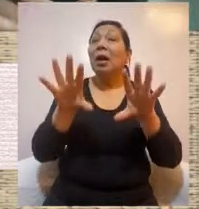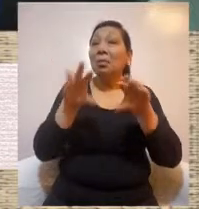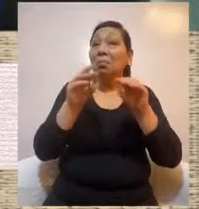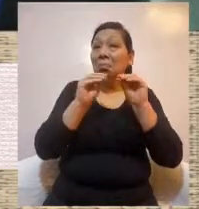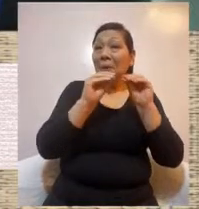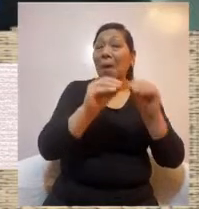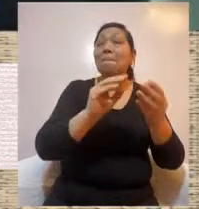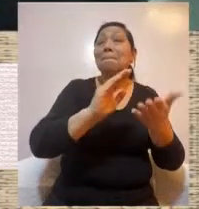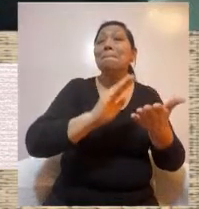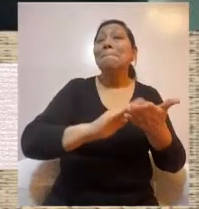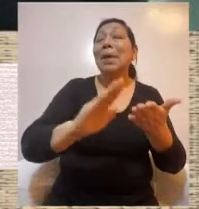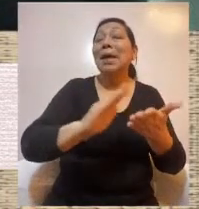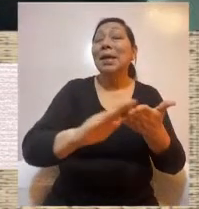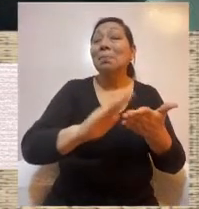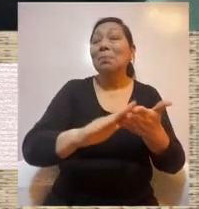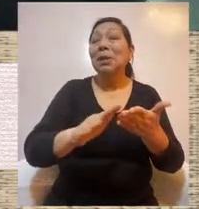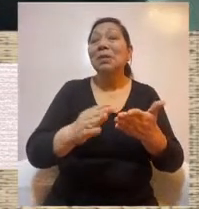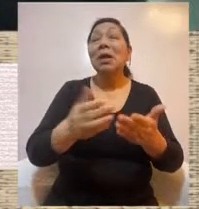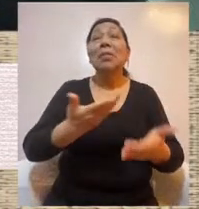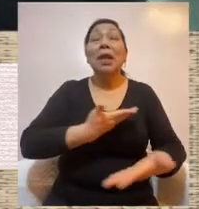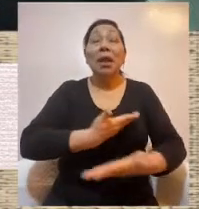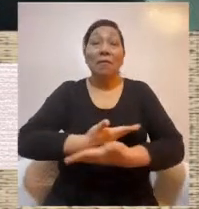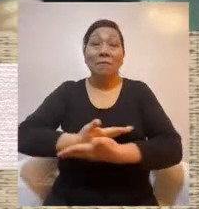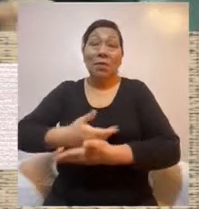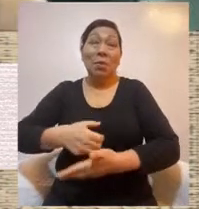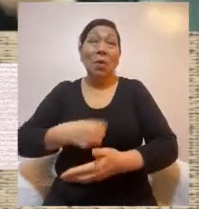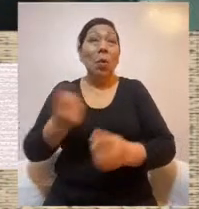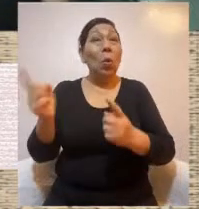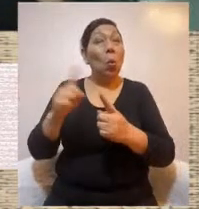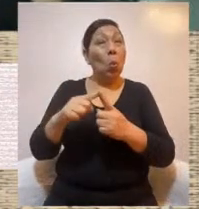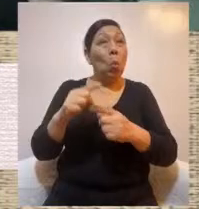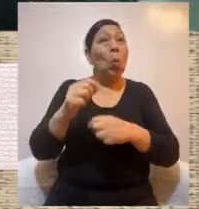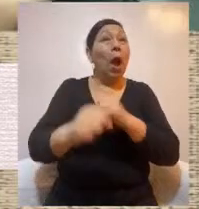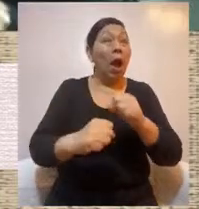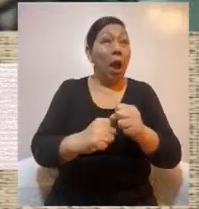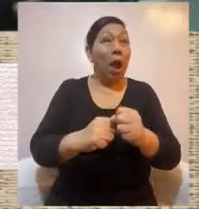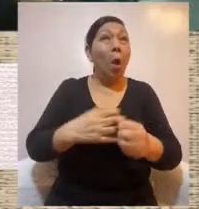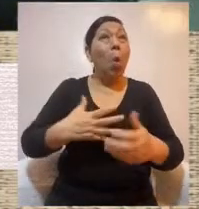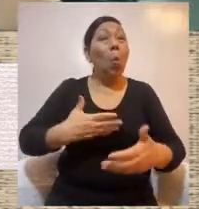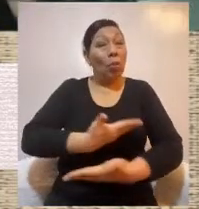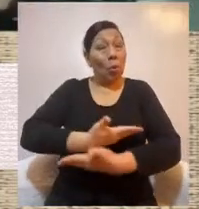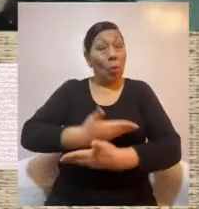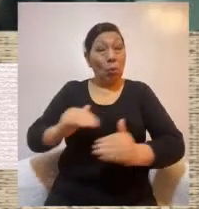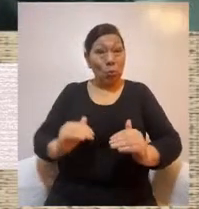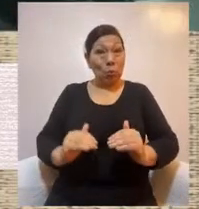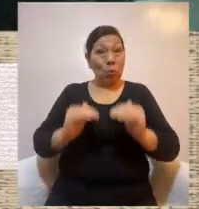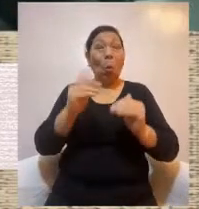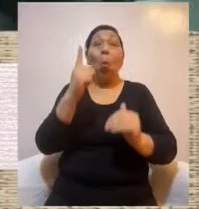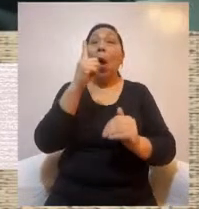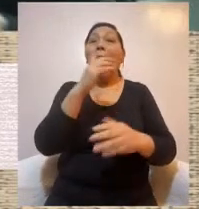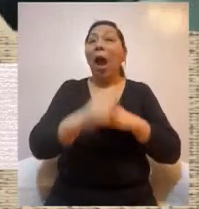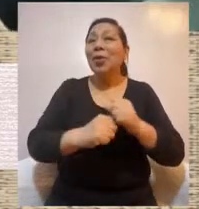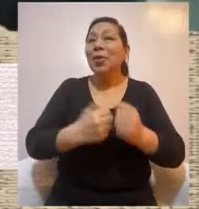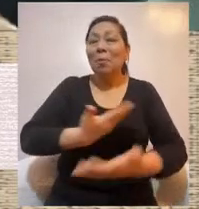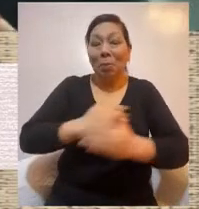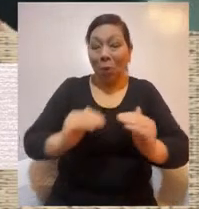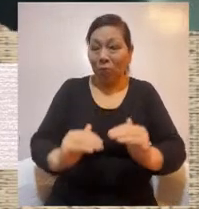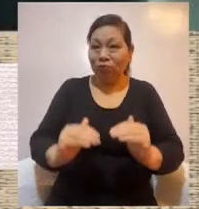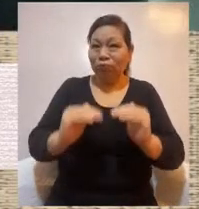se otorga el permiso de lactancia materna hacia 1 año de edad, ¿no? Hasta cuando el hijo tenga 1 año de